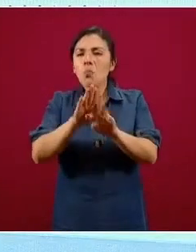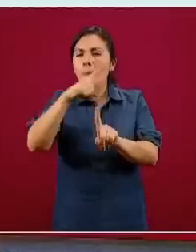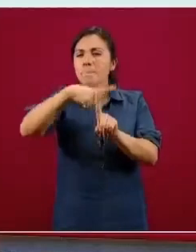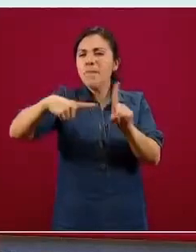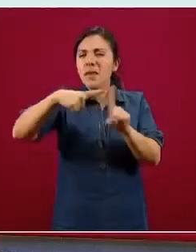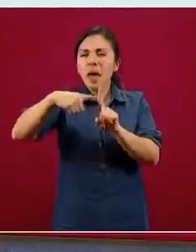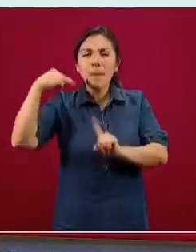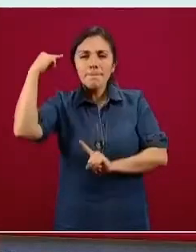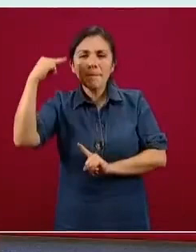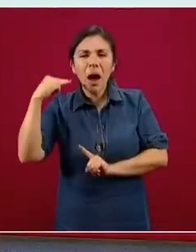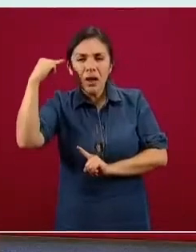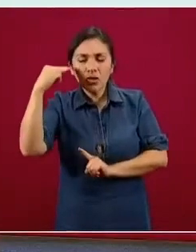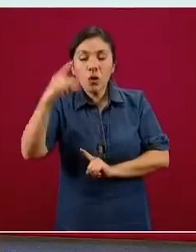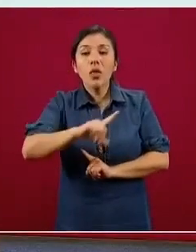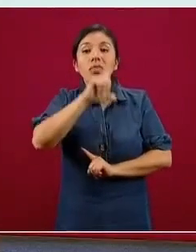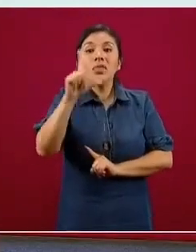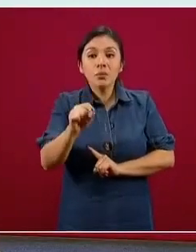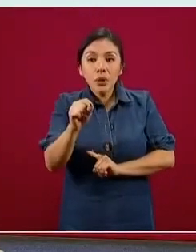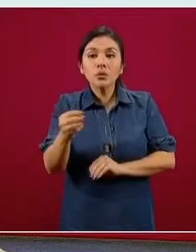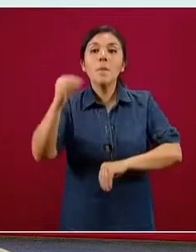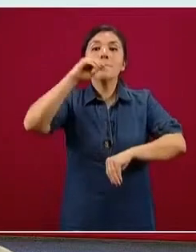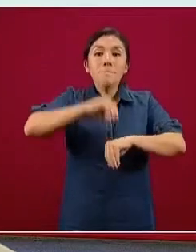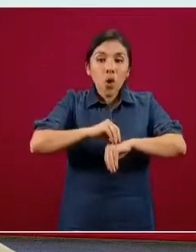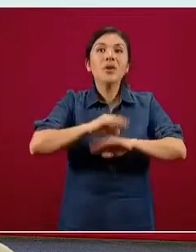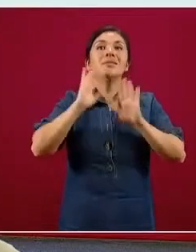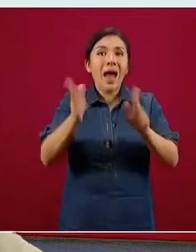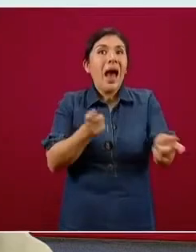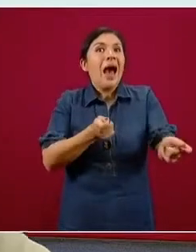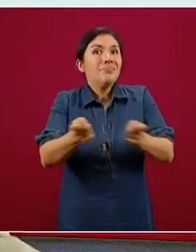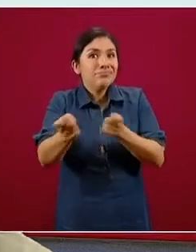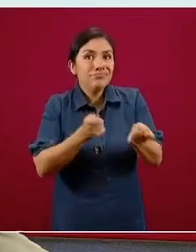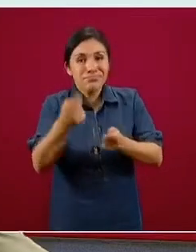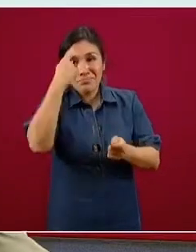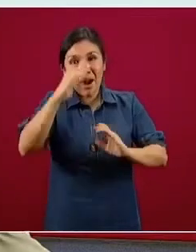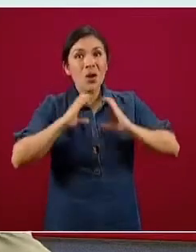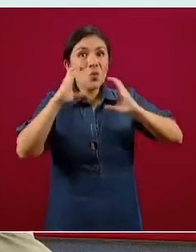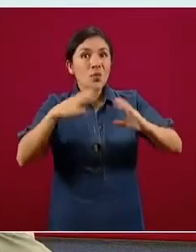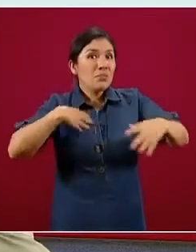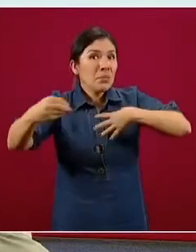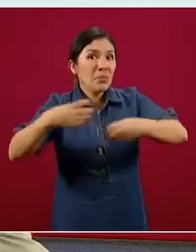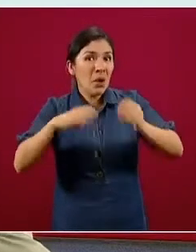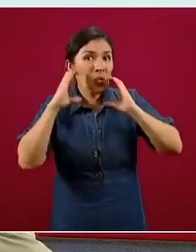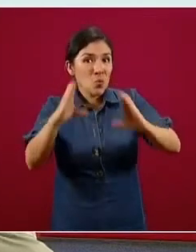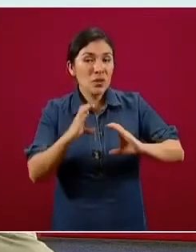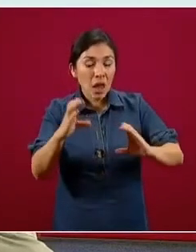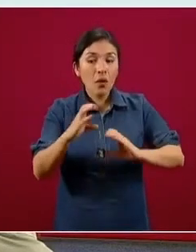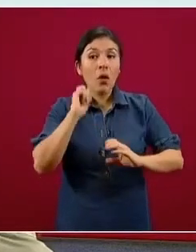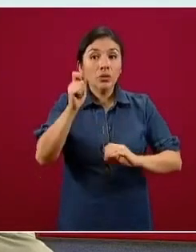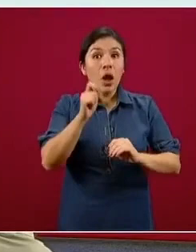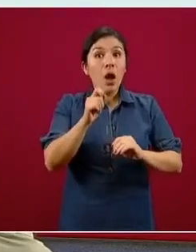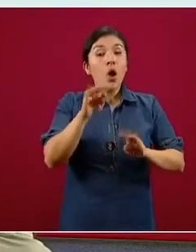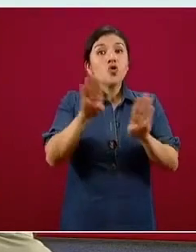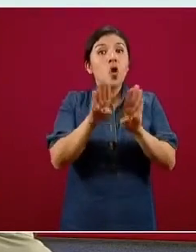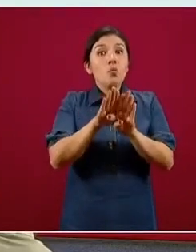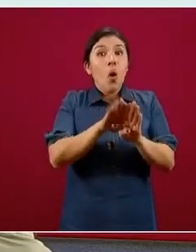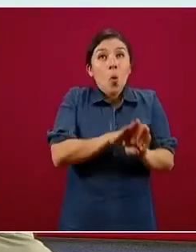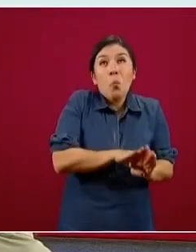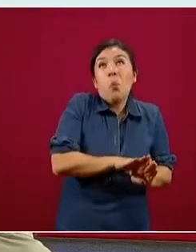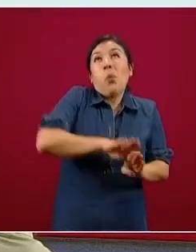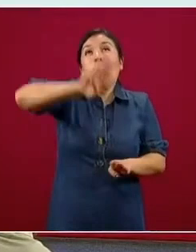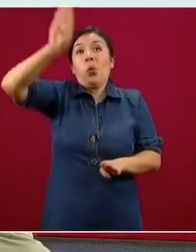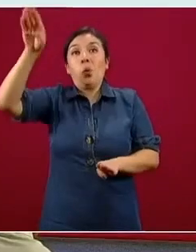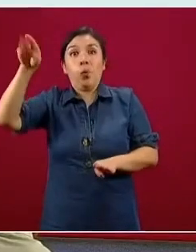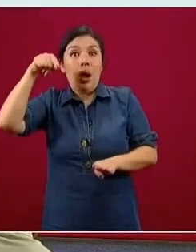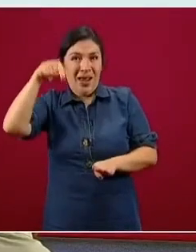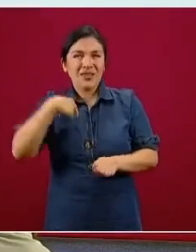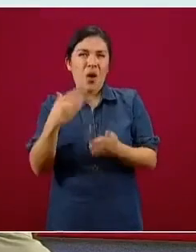marzo y posteriormente implantamos las medidas de mitigación comunitaria y en vez de tener una curva que subiera en esta velocidad, cosa